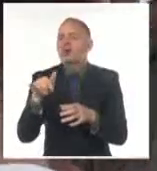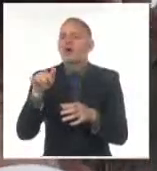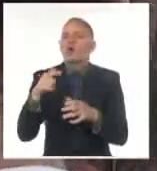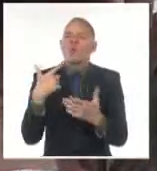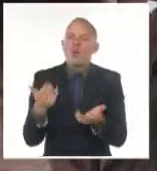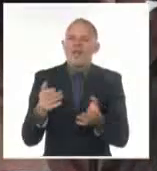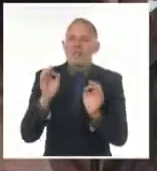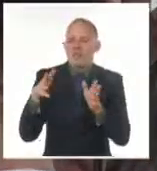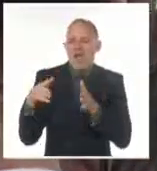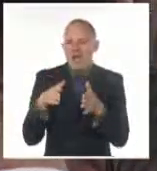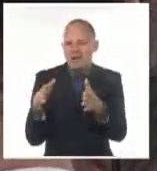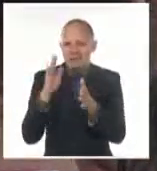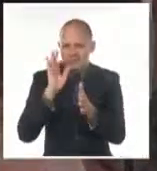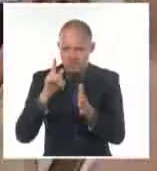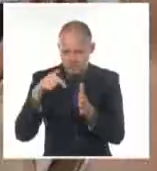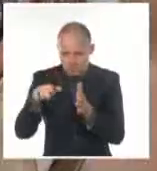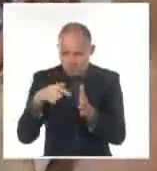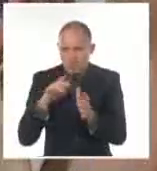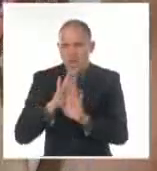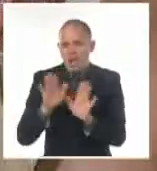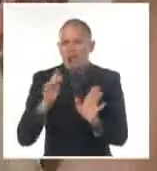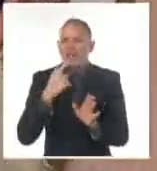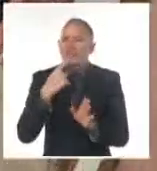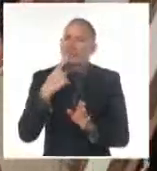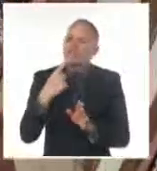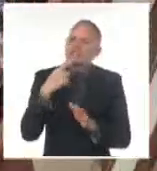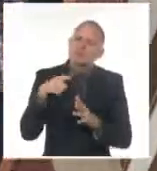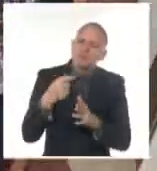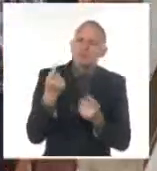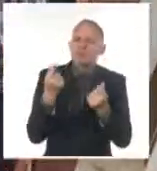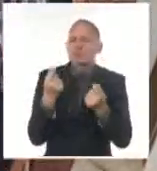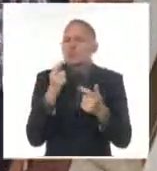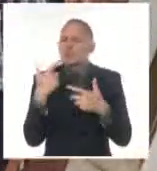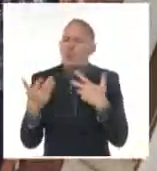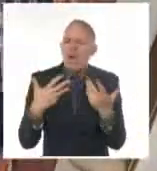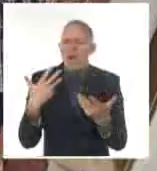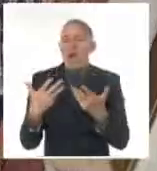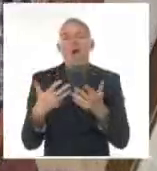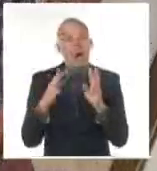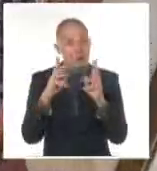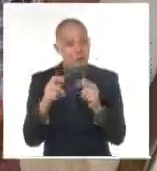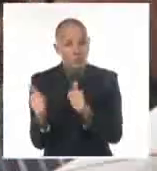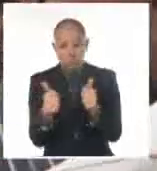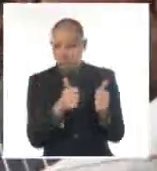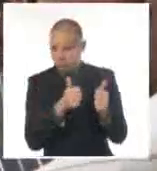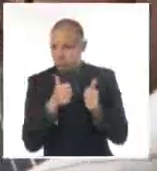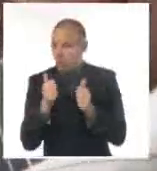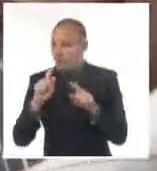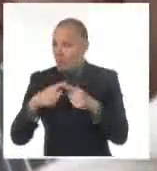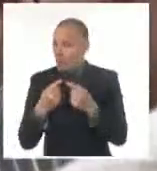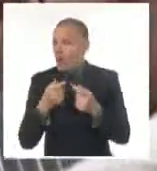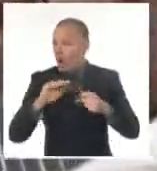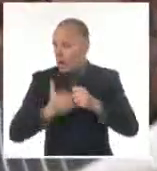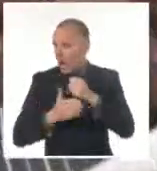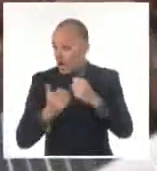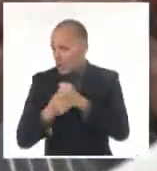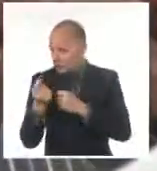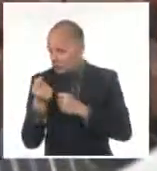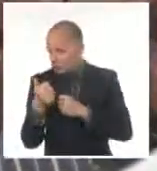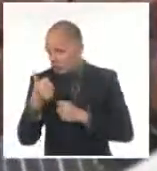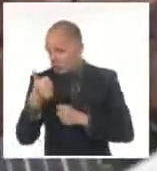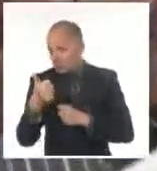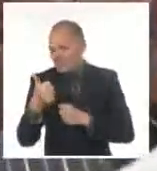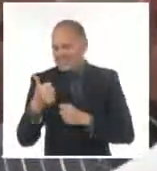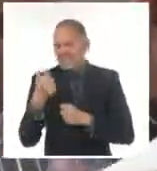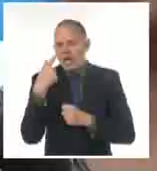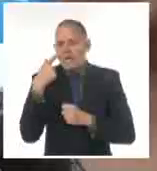la carretera central. A pesar de las utilidades que tiene la cooperativa, gracias al precio de la caña, presenta múltiples